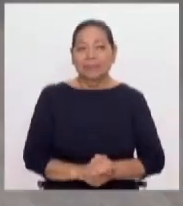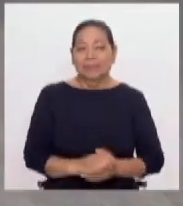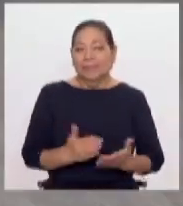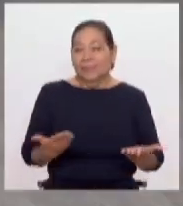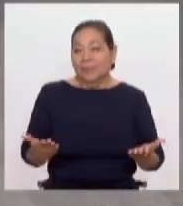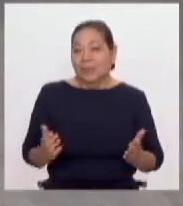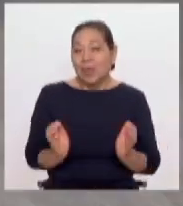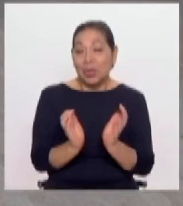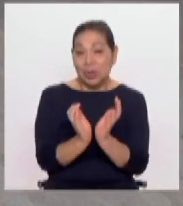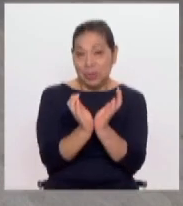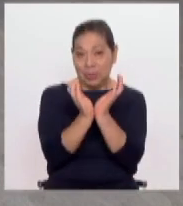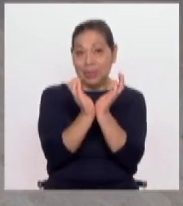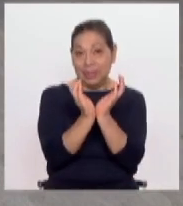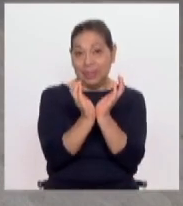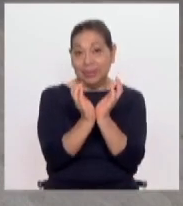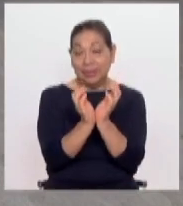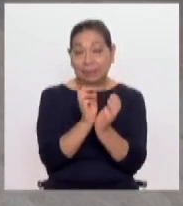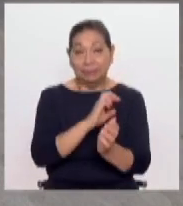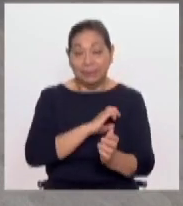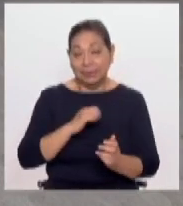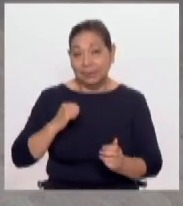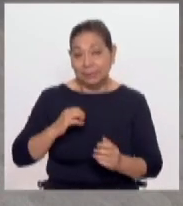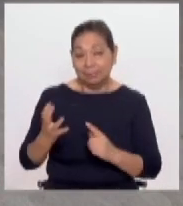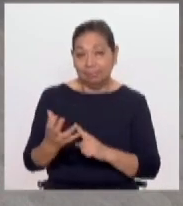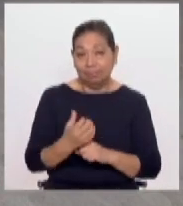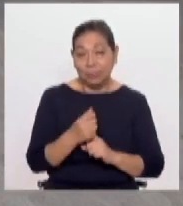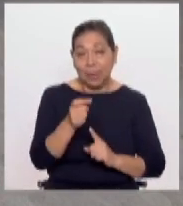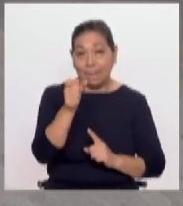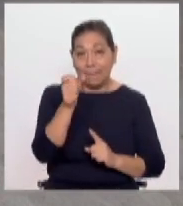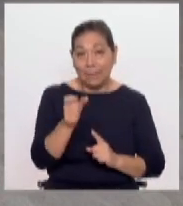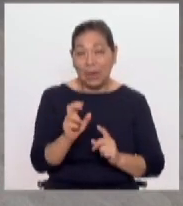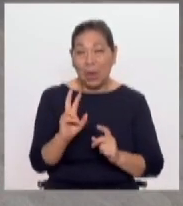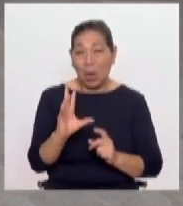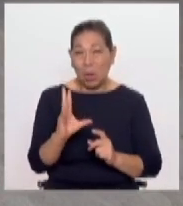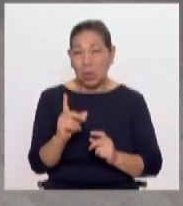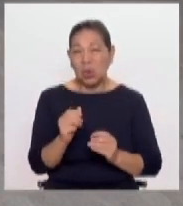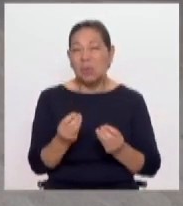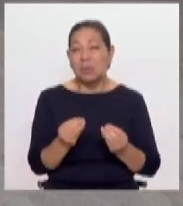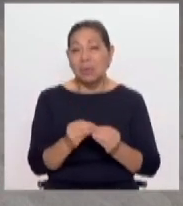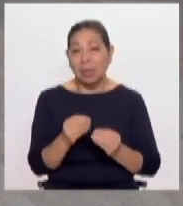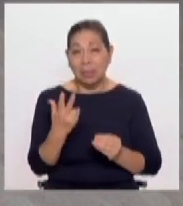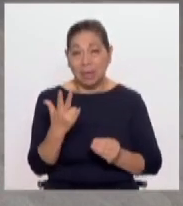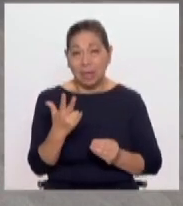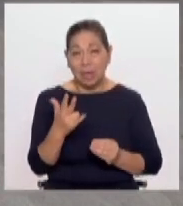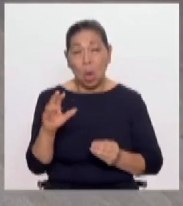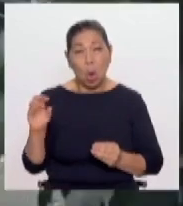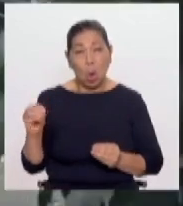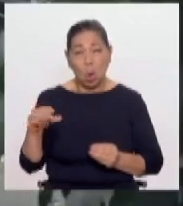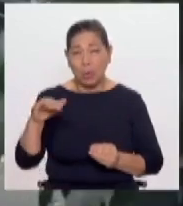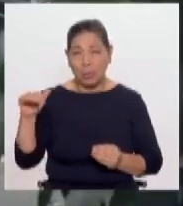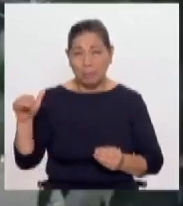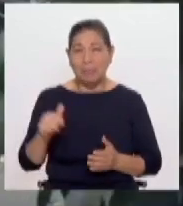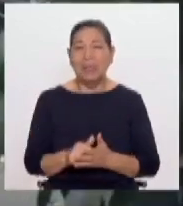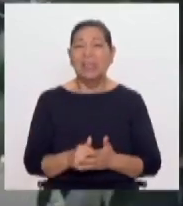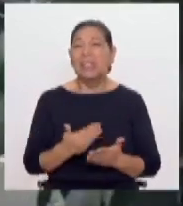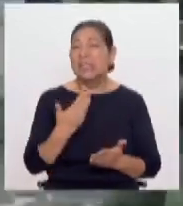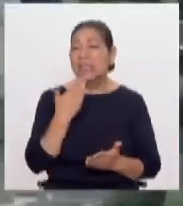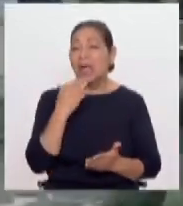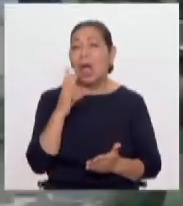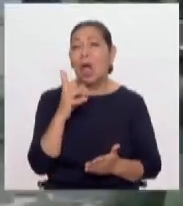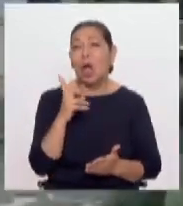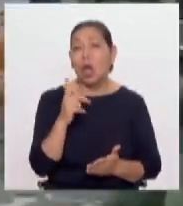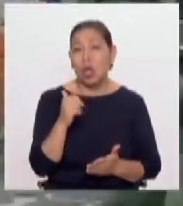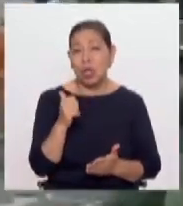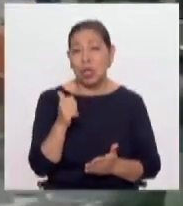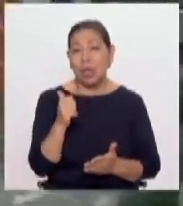Y en Surco, la policía y el serenazgo del distrito capturaron a una presunta banda criminal integrada por 3 menores de edad que se dedicaban a robar